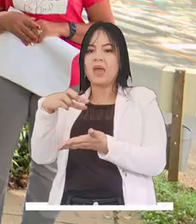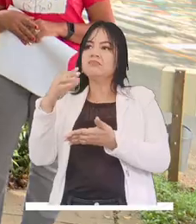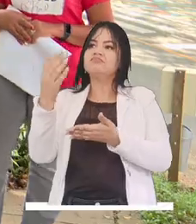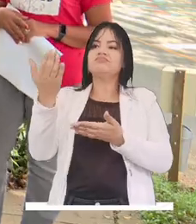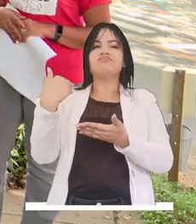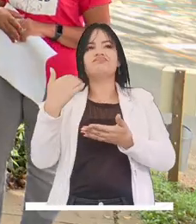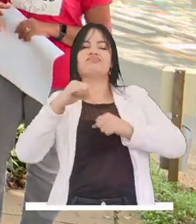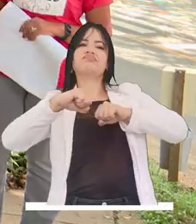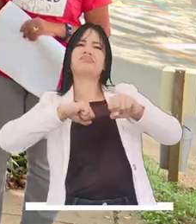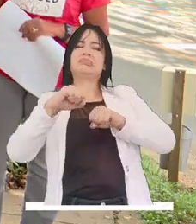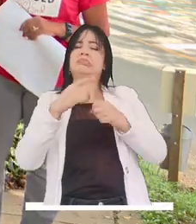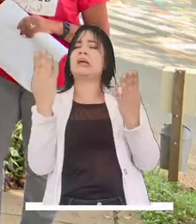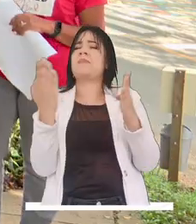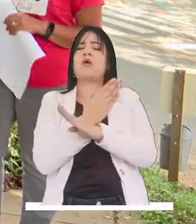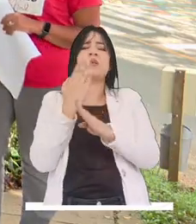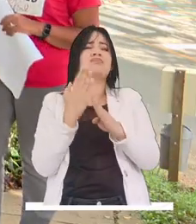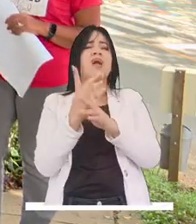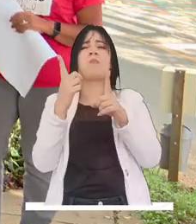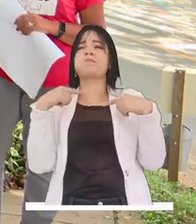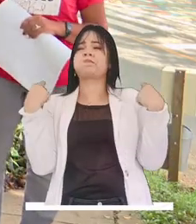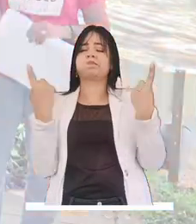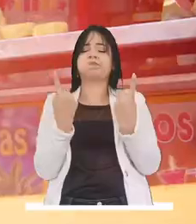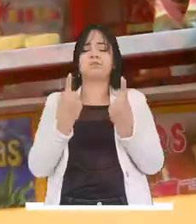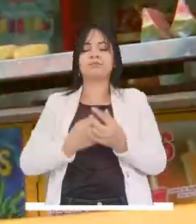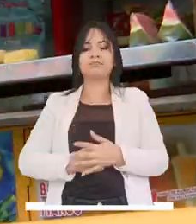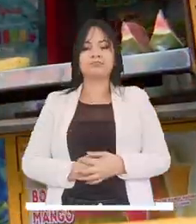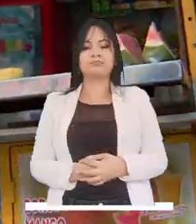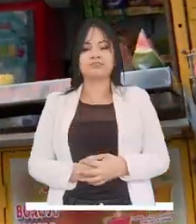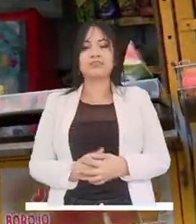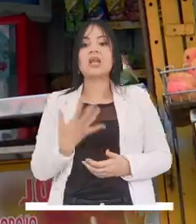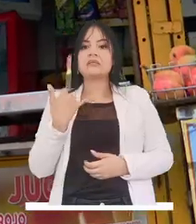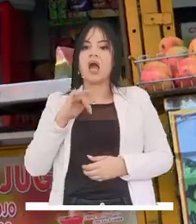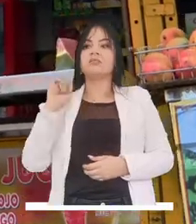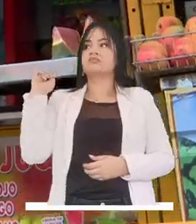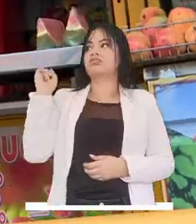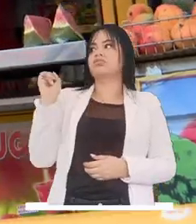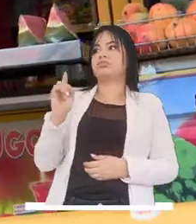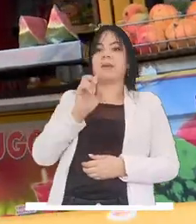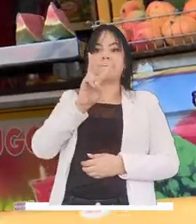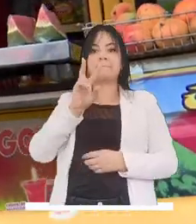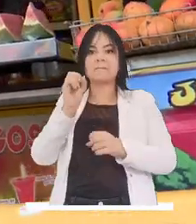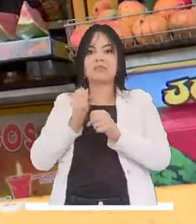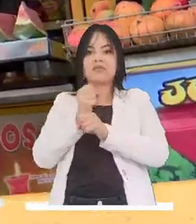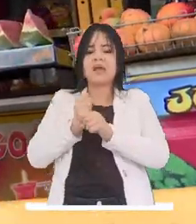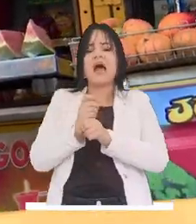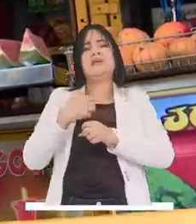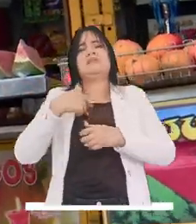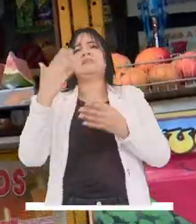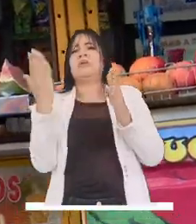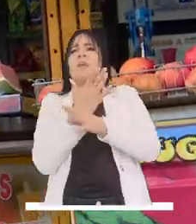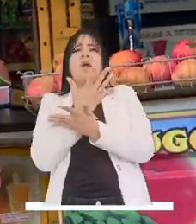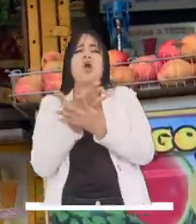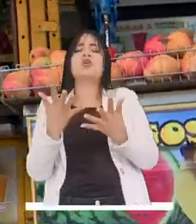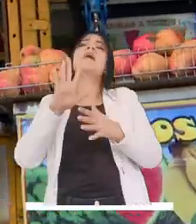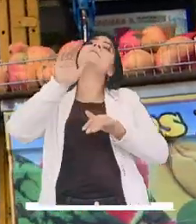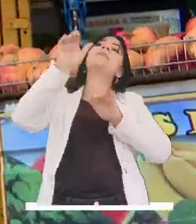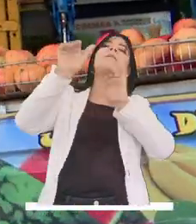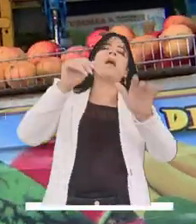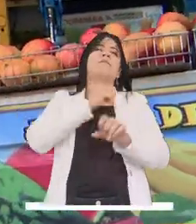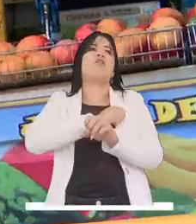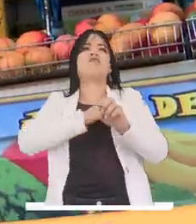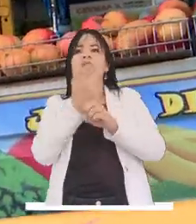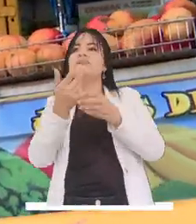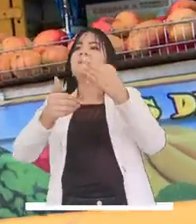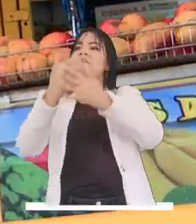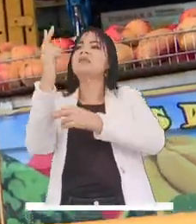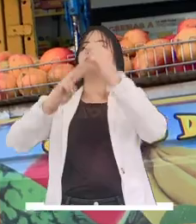participativo, porque tenemos muchas problemáticas en este espacio. Pues hemos presentado unas problemáticas desde hace 2 décadas que llevamos con esta intervención para que se